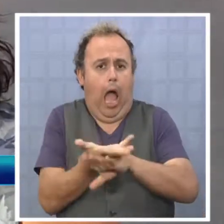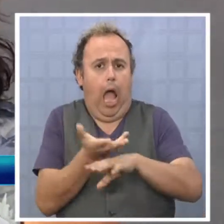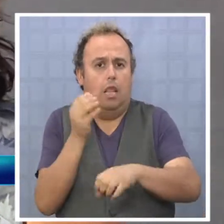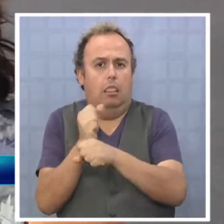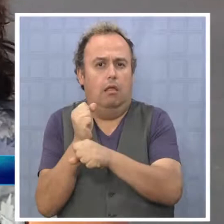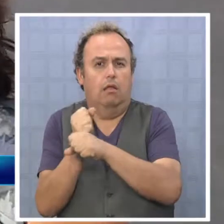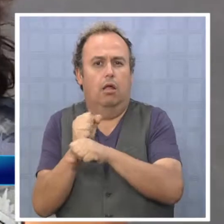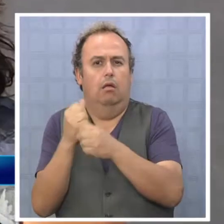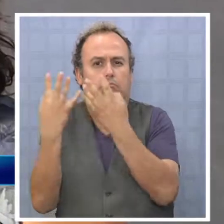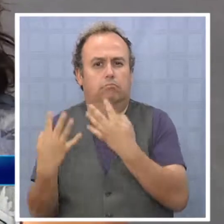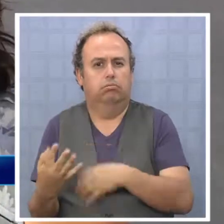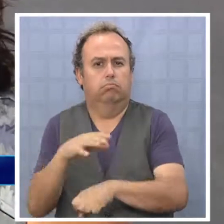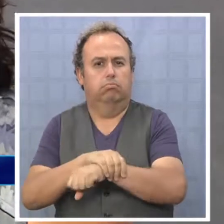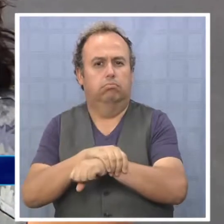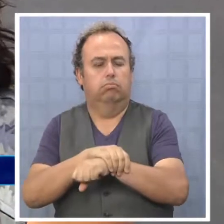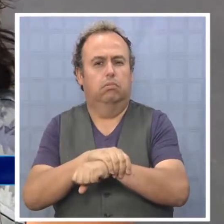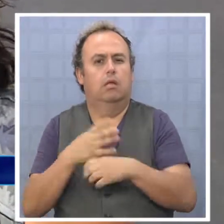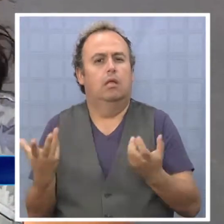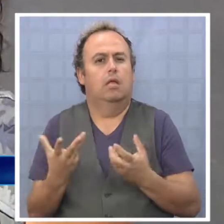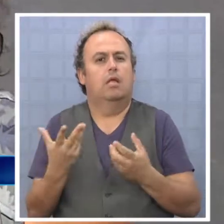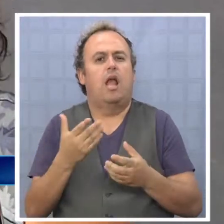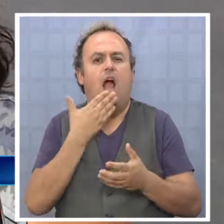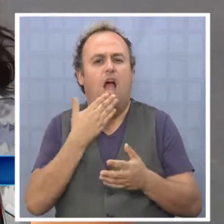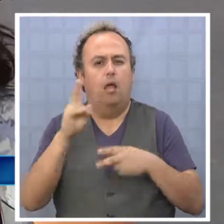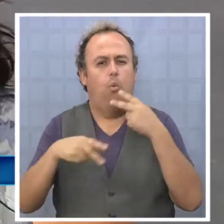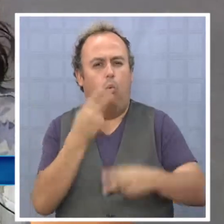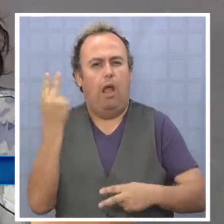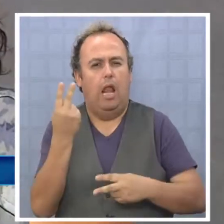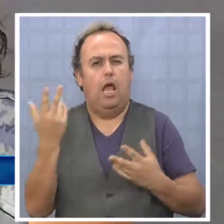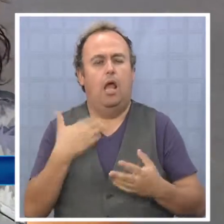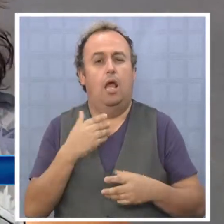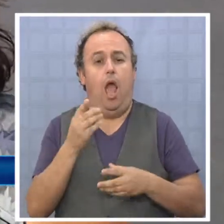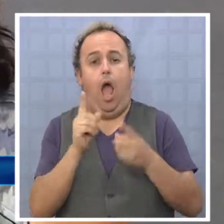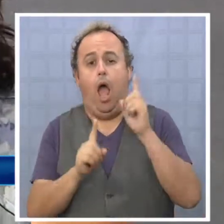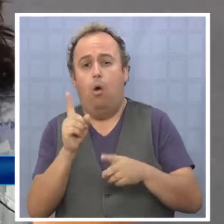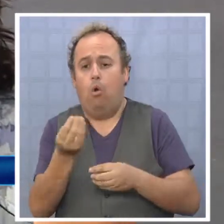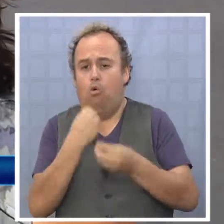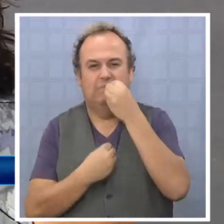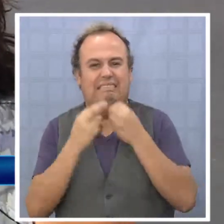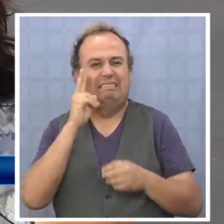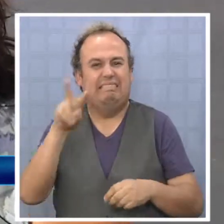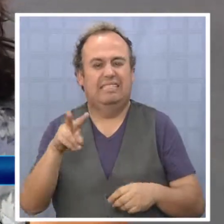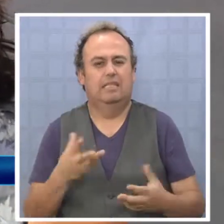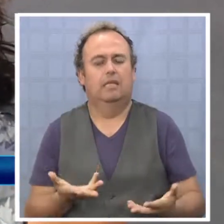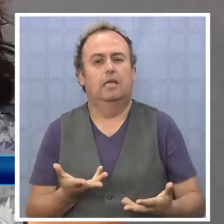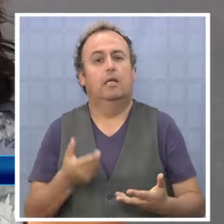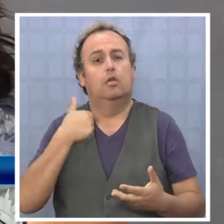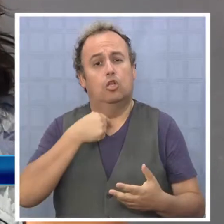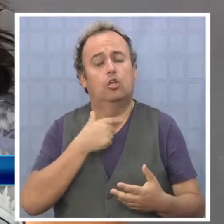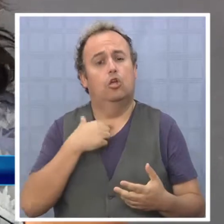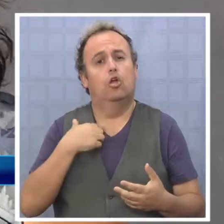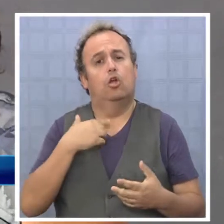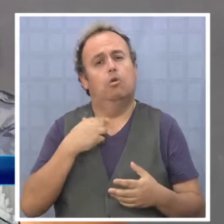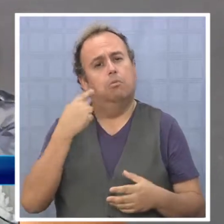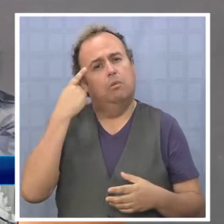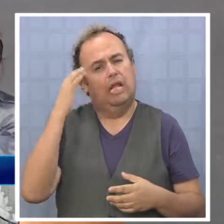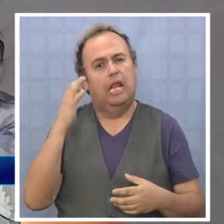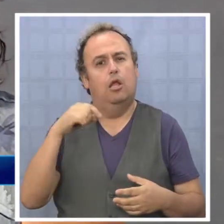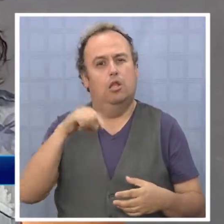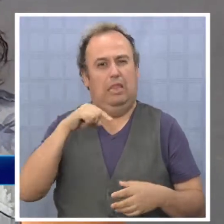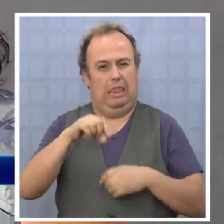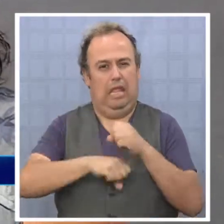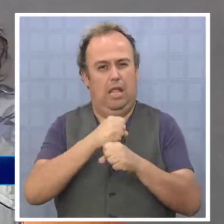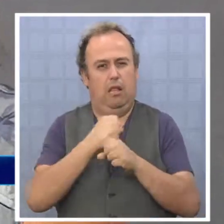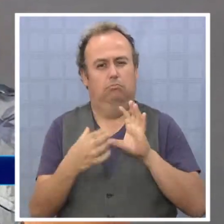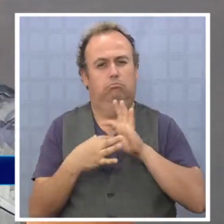hay muchos trabajadores que están presos, hay trabajadores que hoy día están en paro, están en huelga de hambre, y por esa razón nosotros hemos estimado conveniente